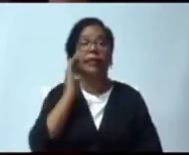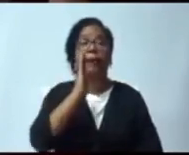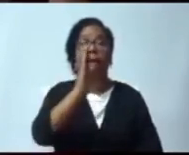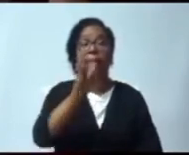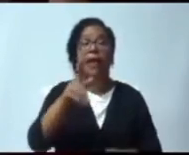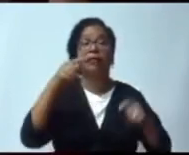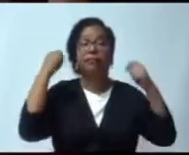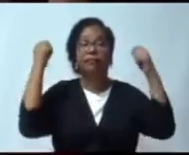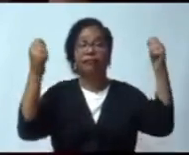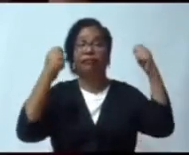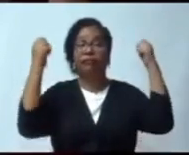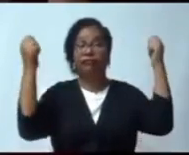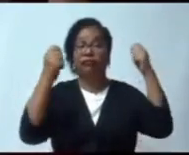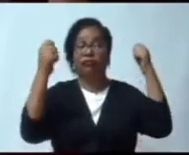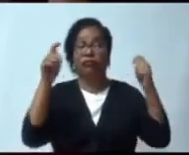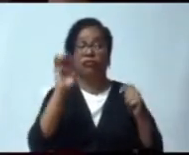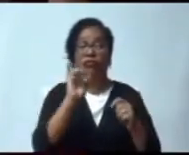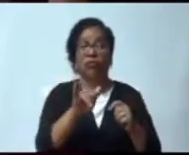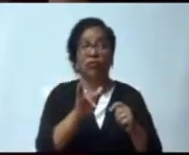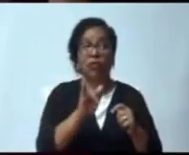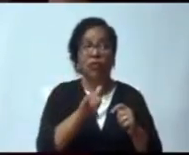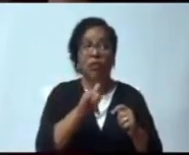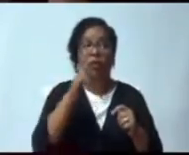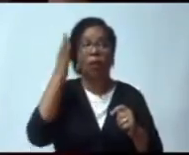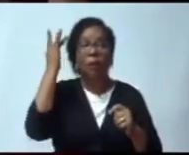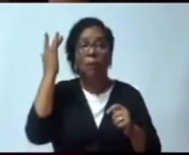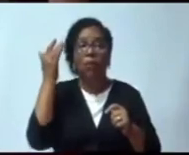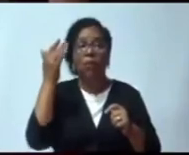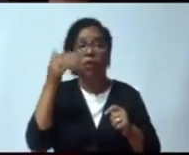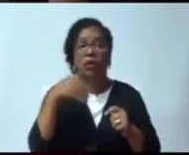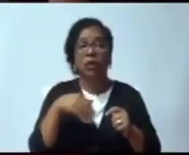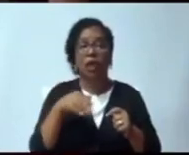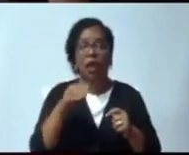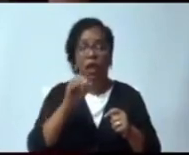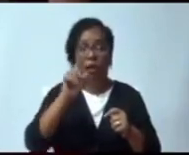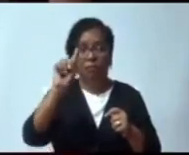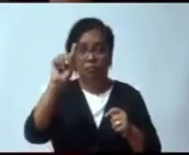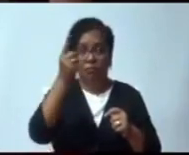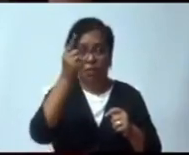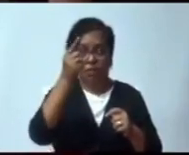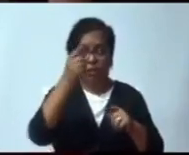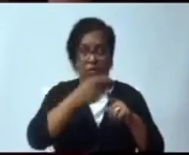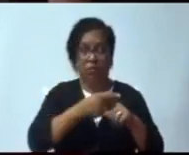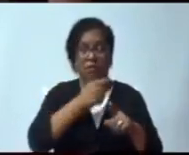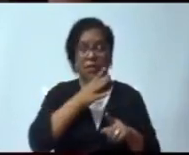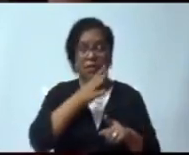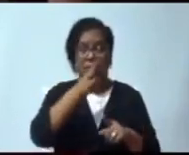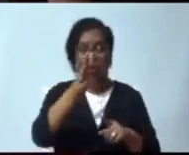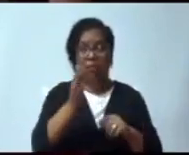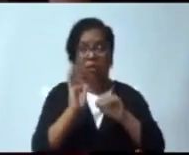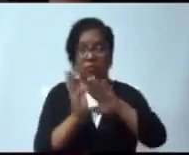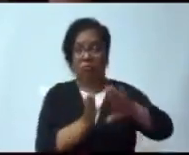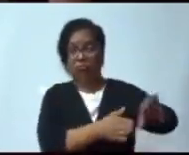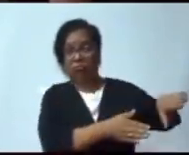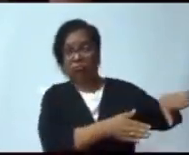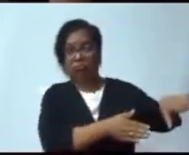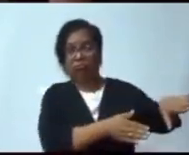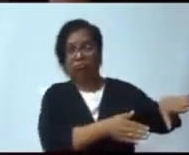en la ignorancia el día primero de mayo? Nosotros, tanto el